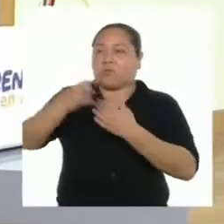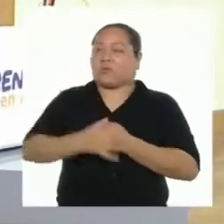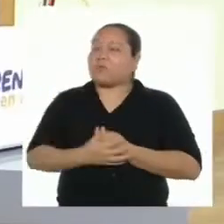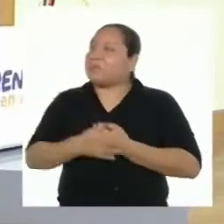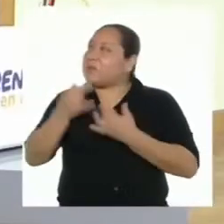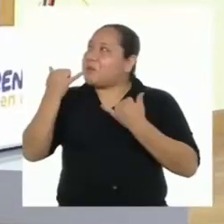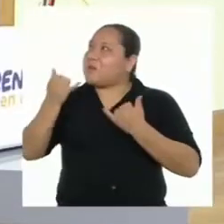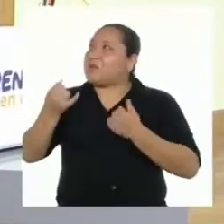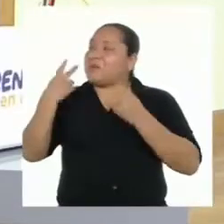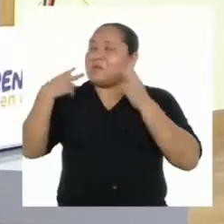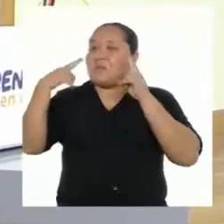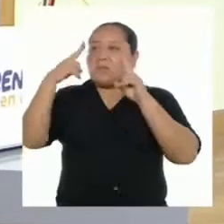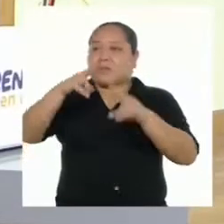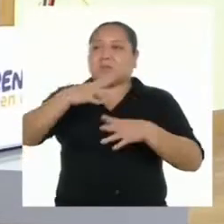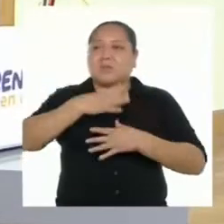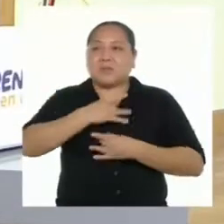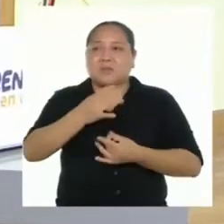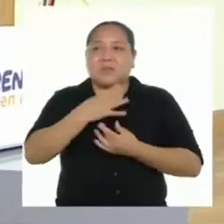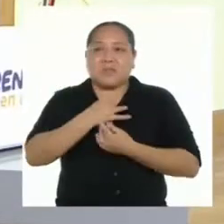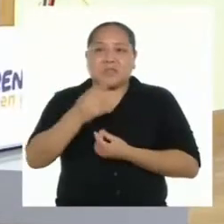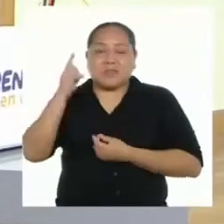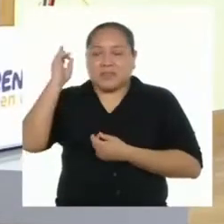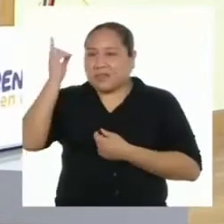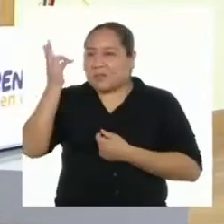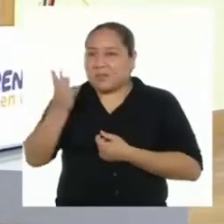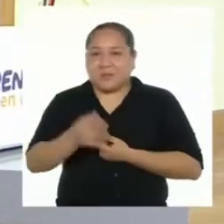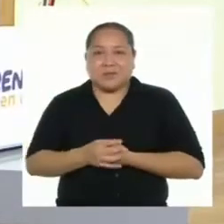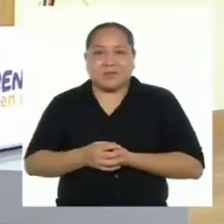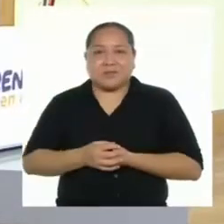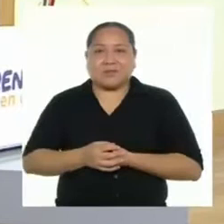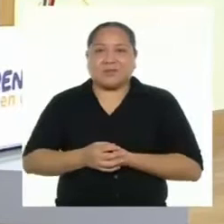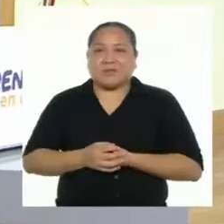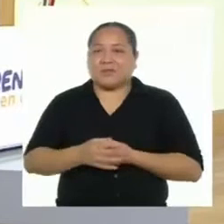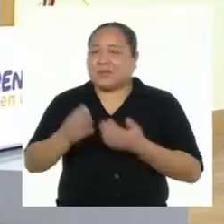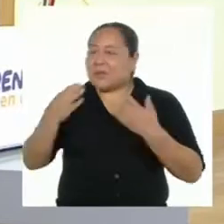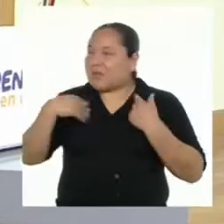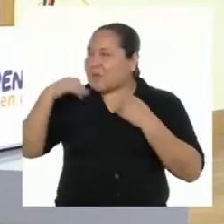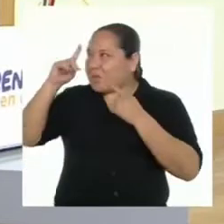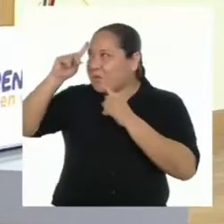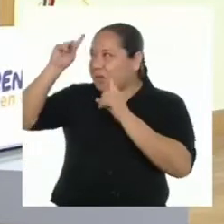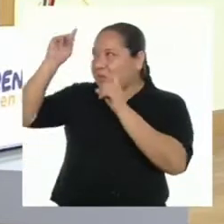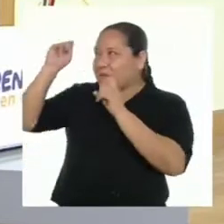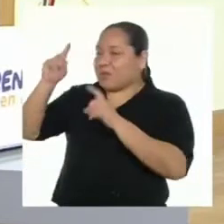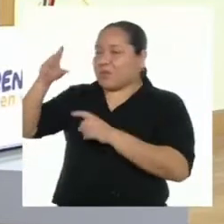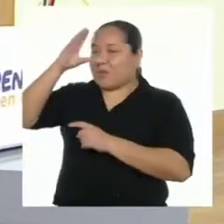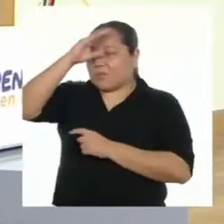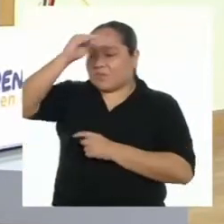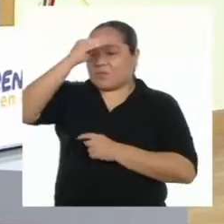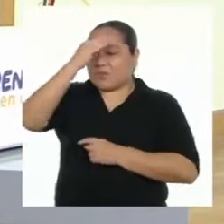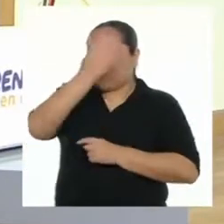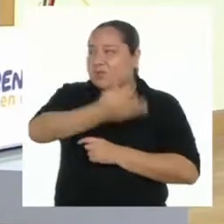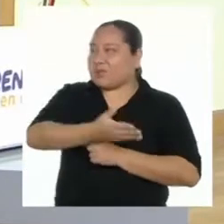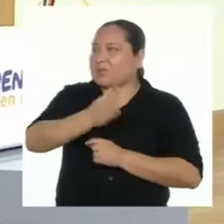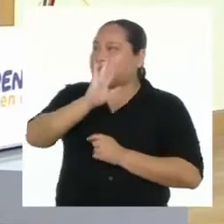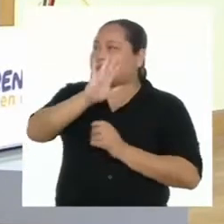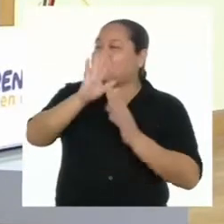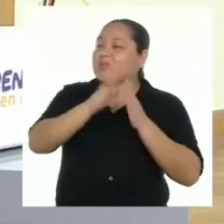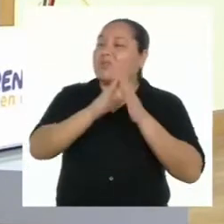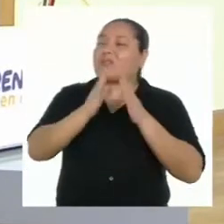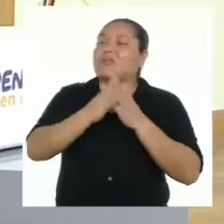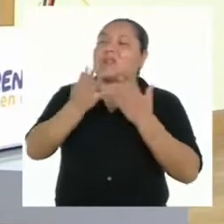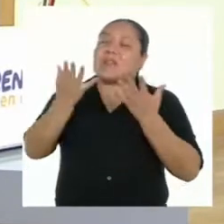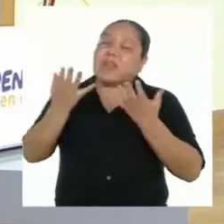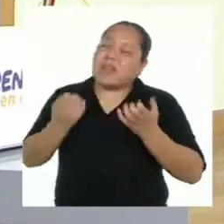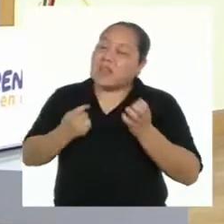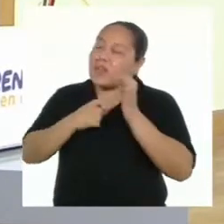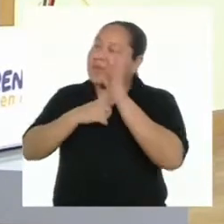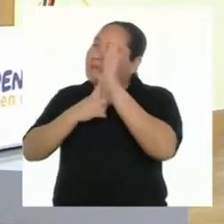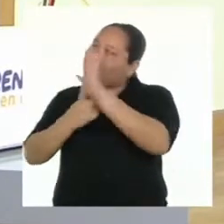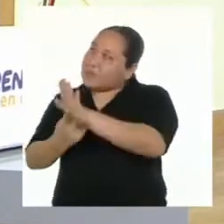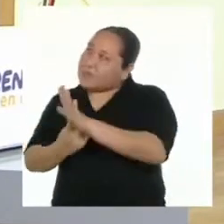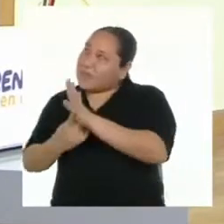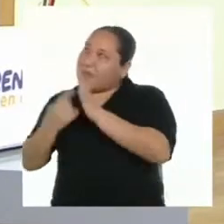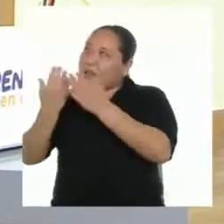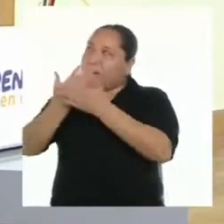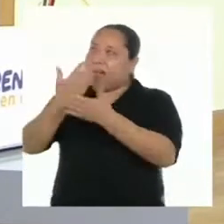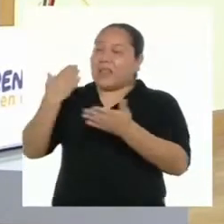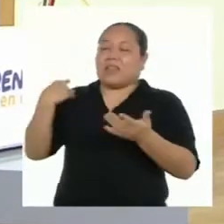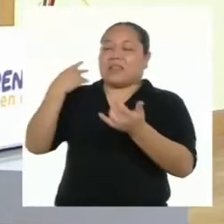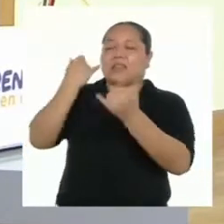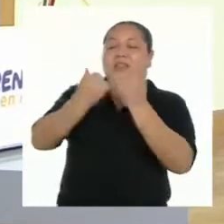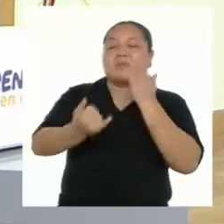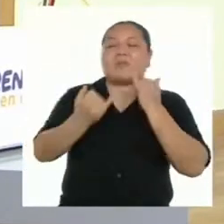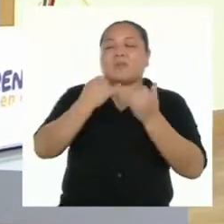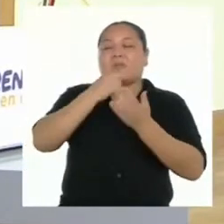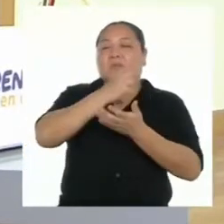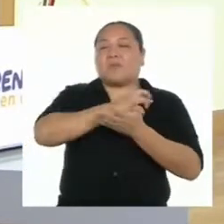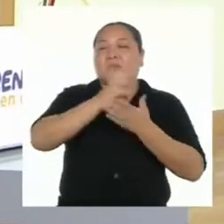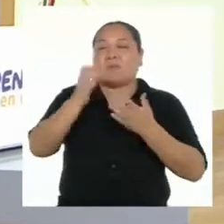Vaya, lo que hemos visto hoy ha sido muy interesante, profesor. Tenemos una pregunta de las chicas y los chicos en sus casas que me gustaría mostrarle antes